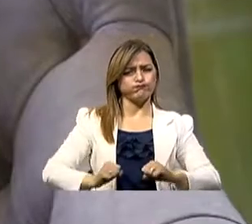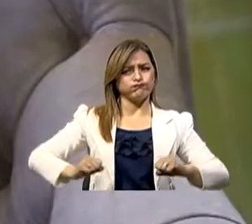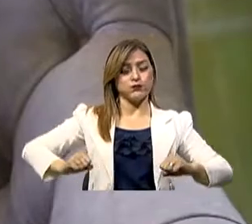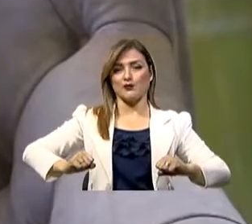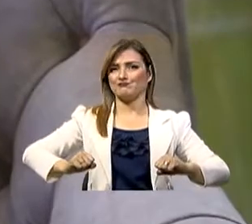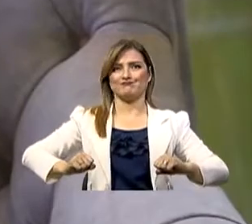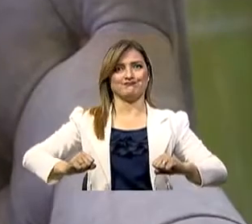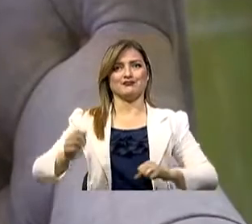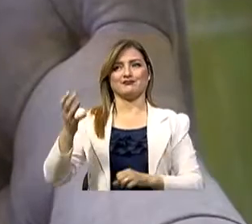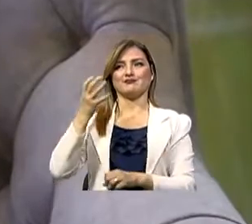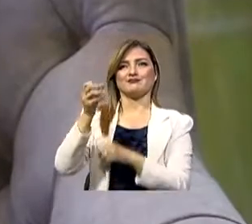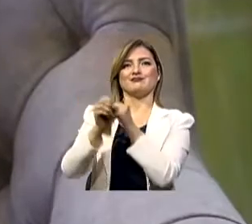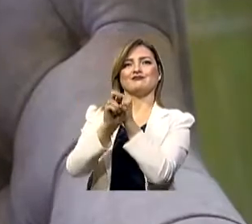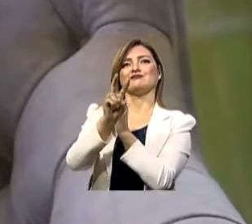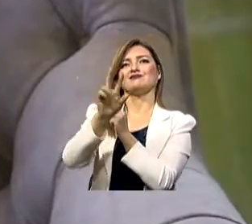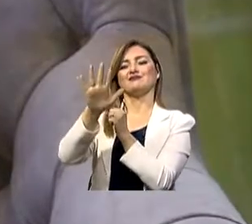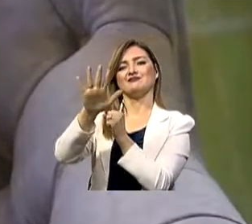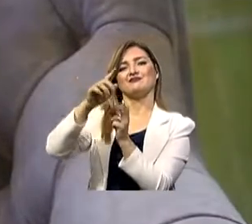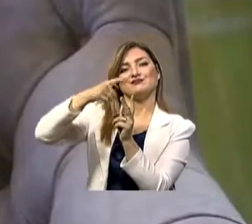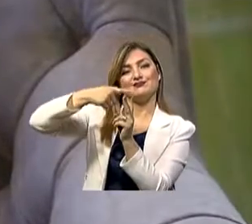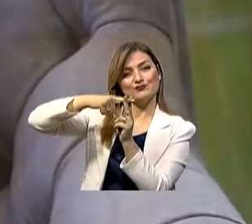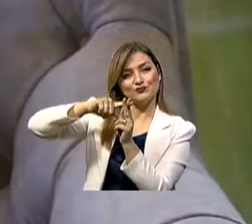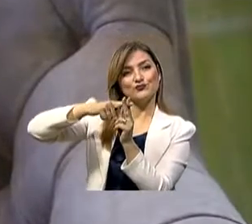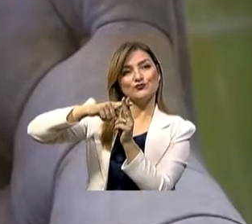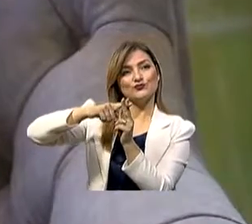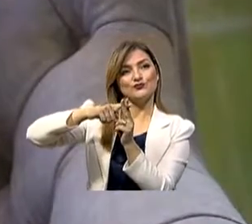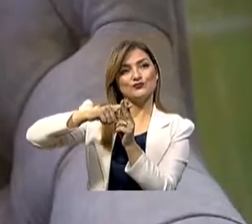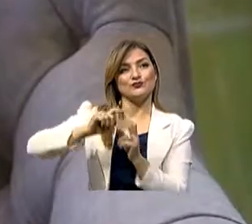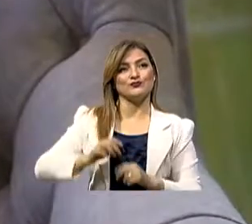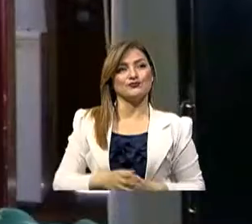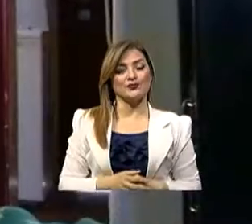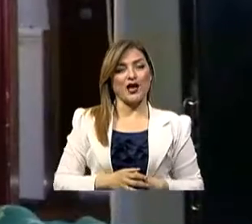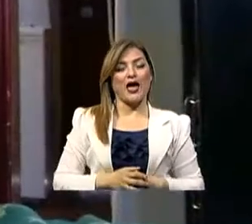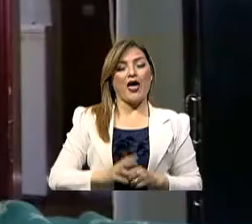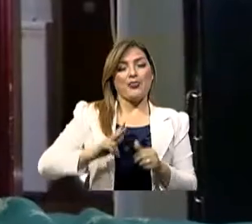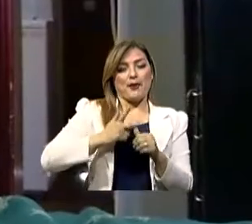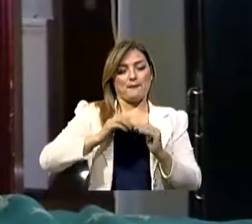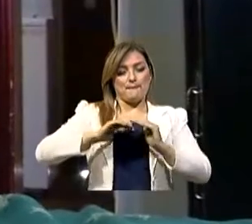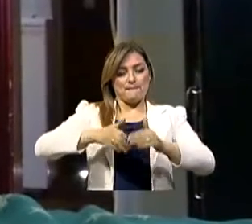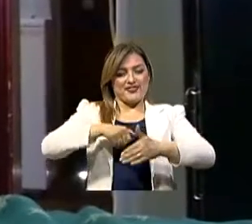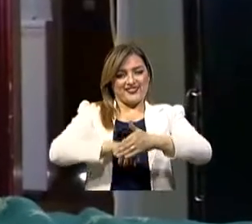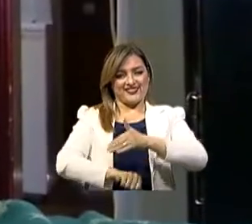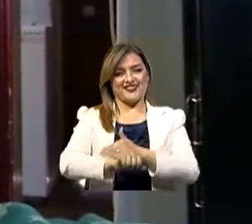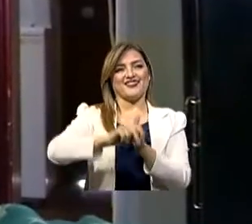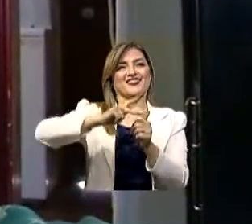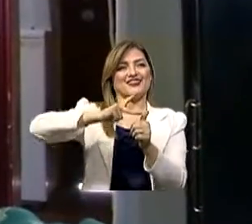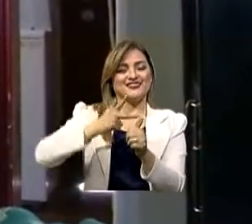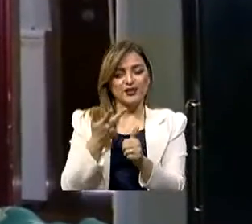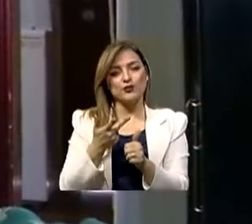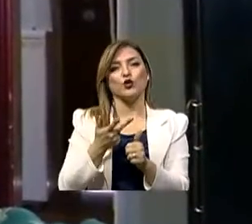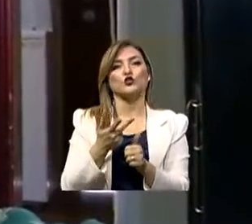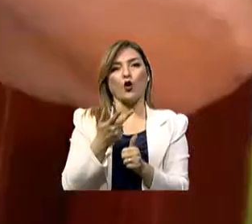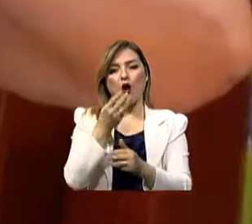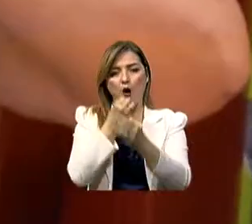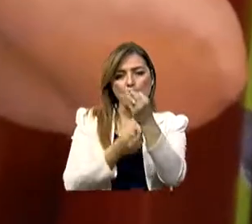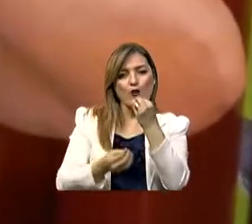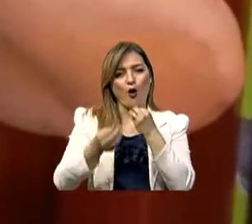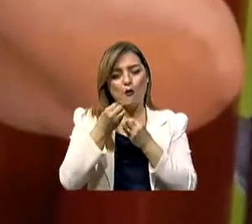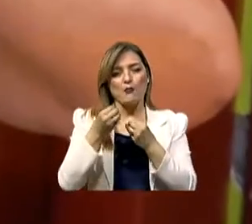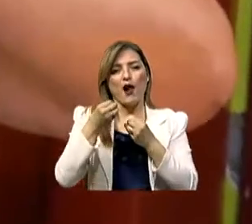hace 25 años exactamente a partir de mi tercer barco y yo tenía que comer para producir leche